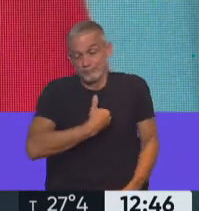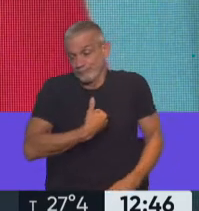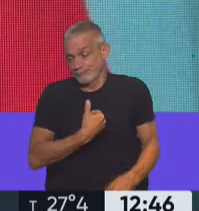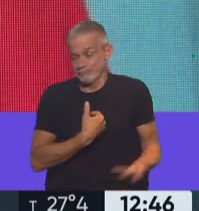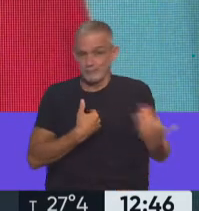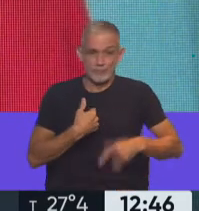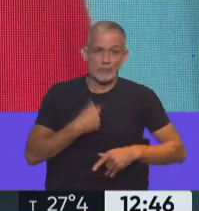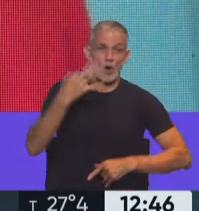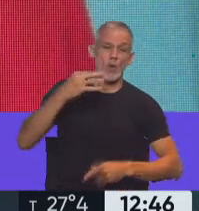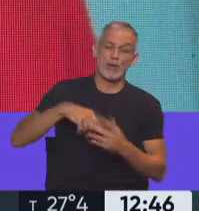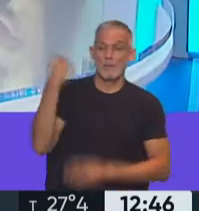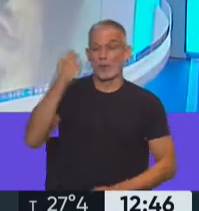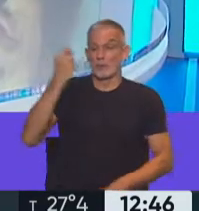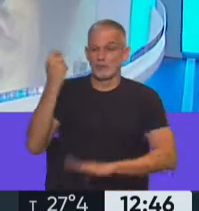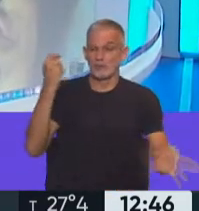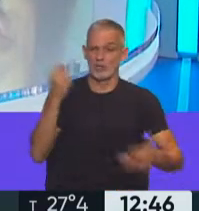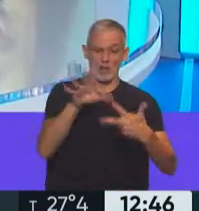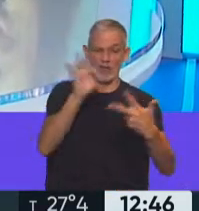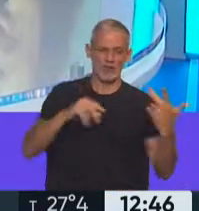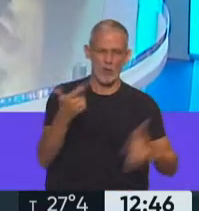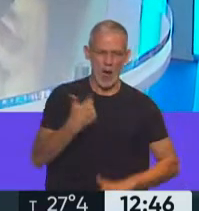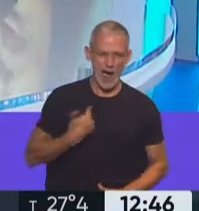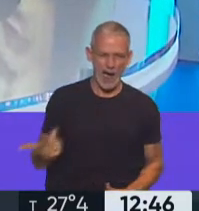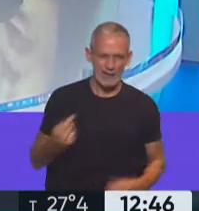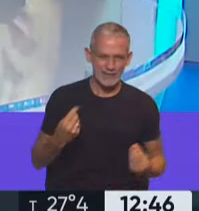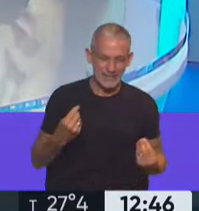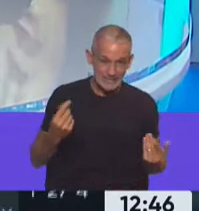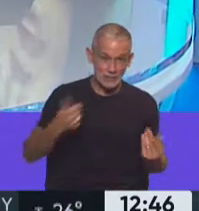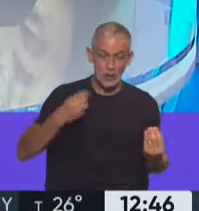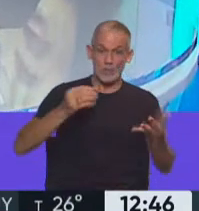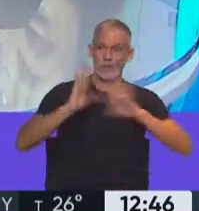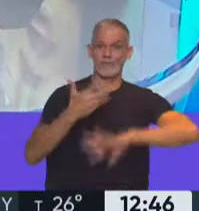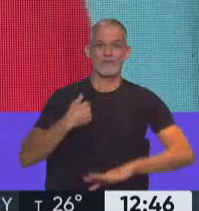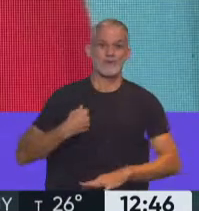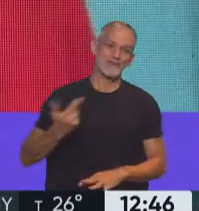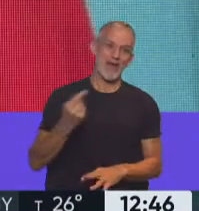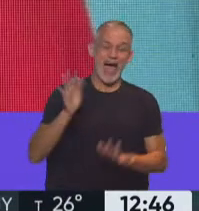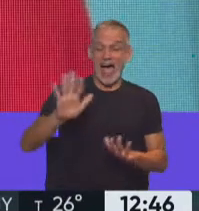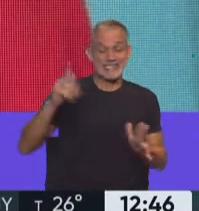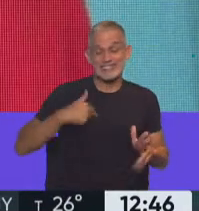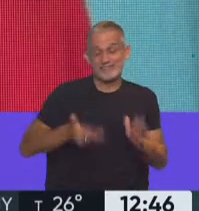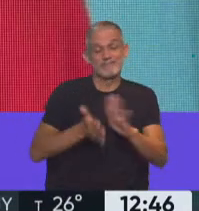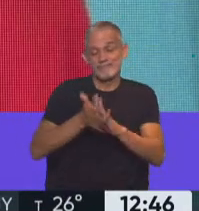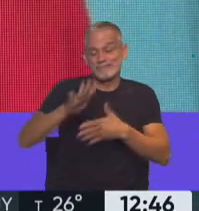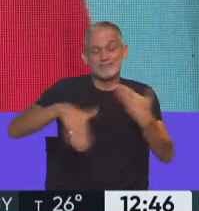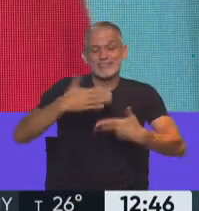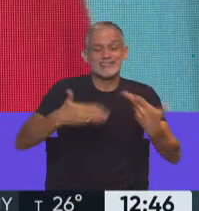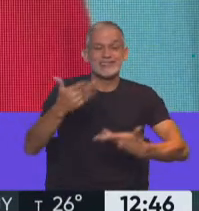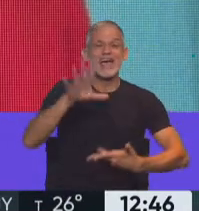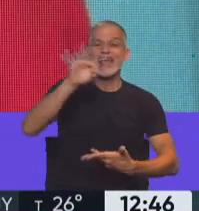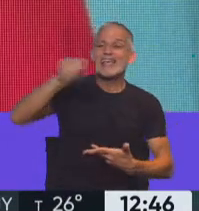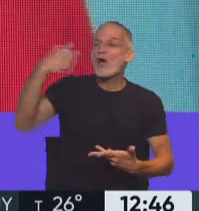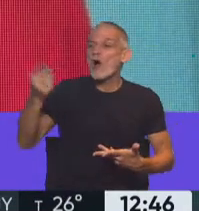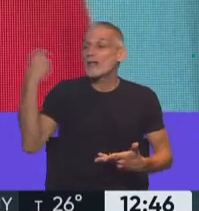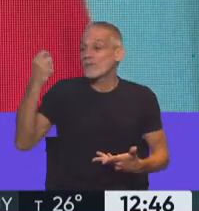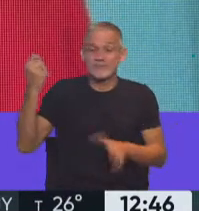impuso la prostitución y se como quieren después que nos salgamos como decía ya como salimos como quien después que elijamos otro destino